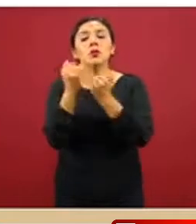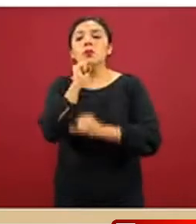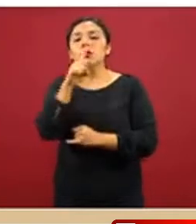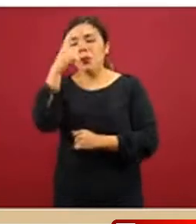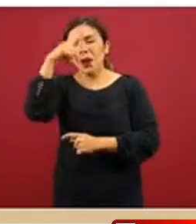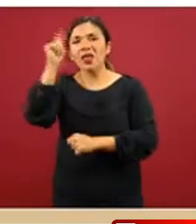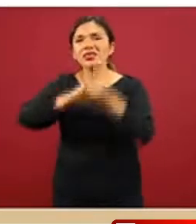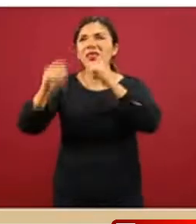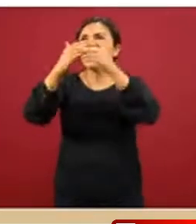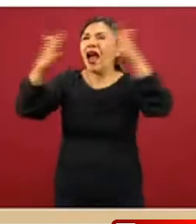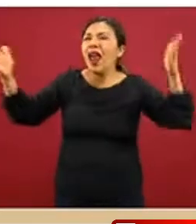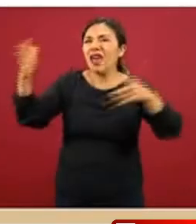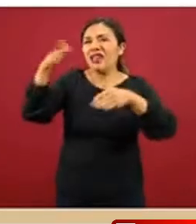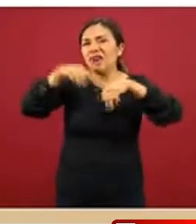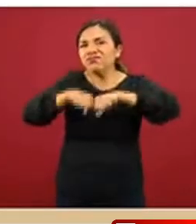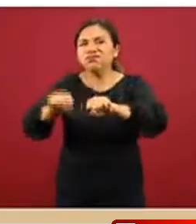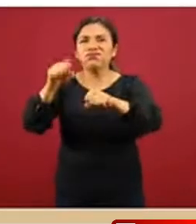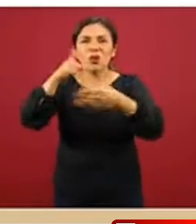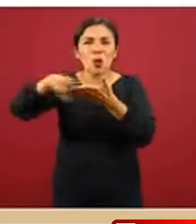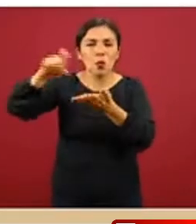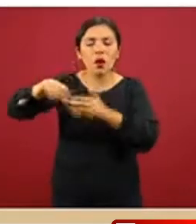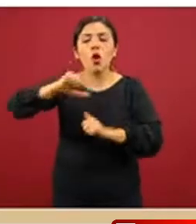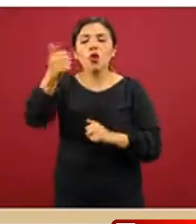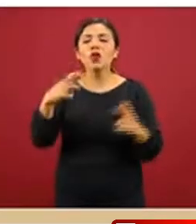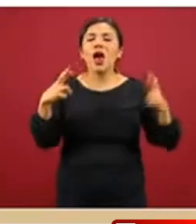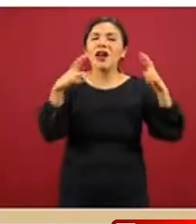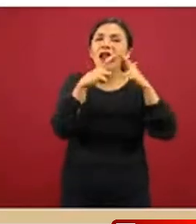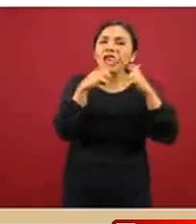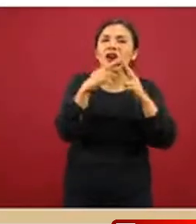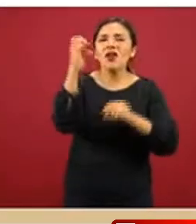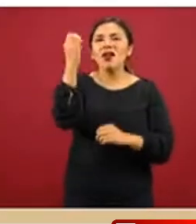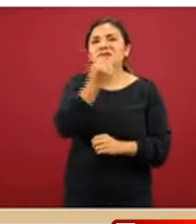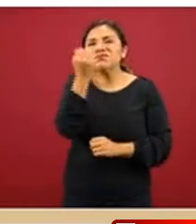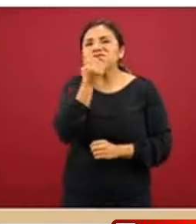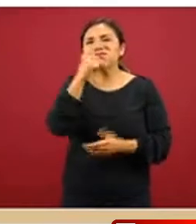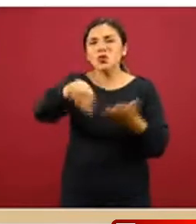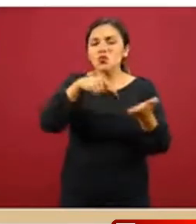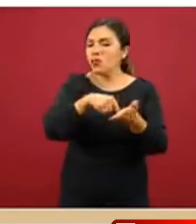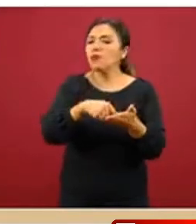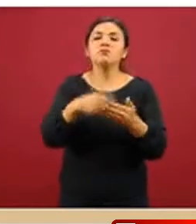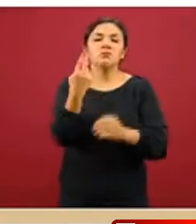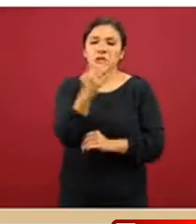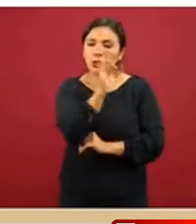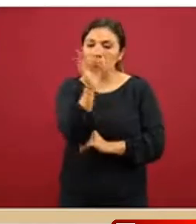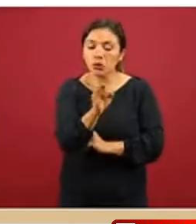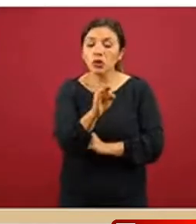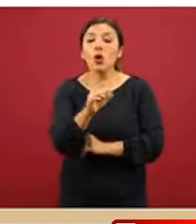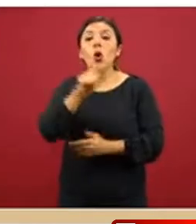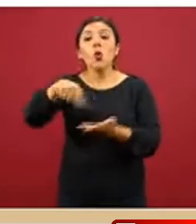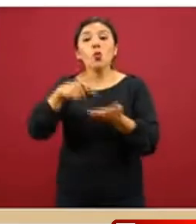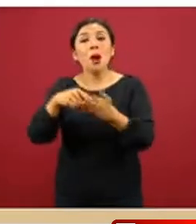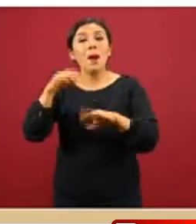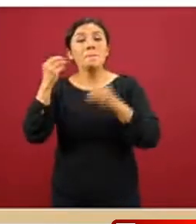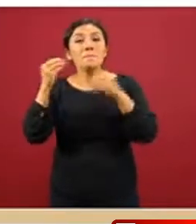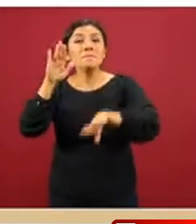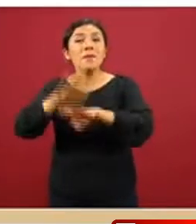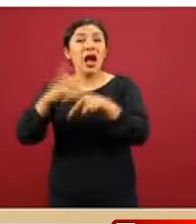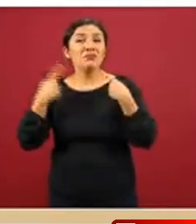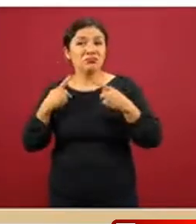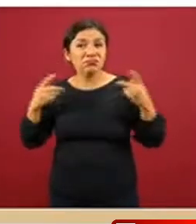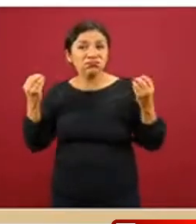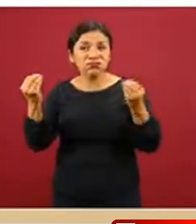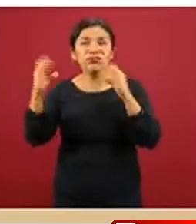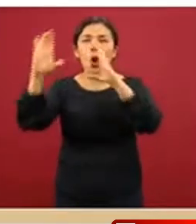centros comerciales, así como para templos, iglesias, lugares de culto, y en el caso de congregaciones masivas, como